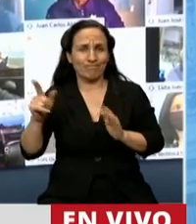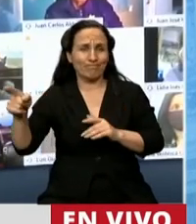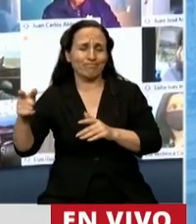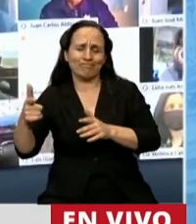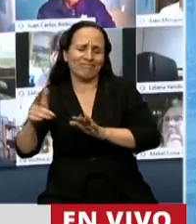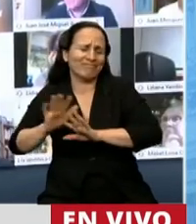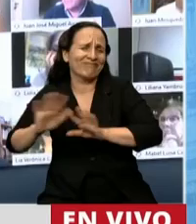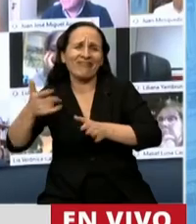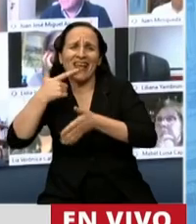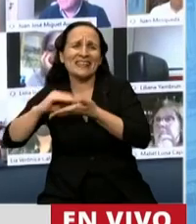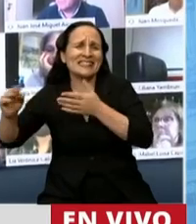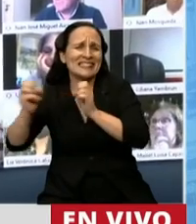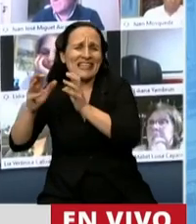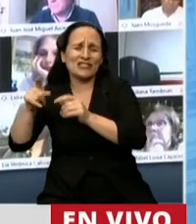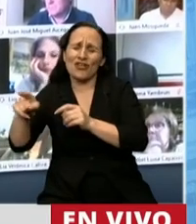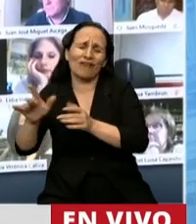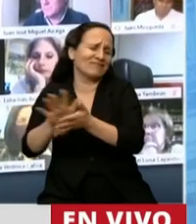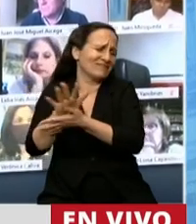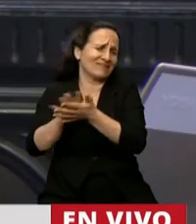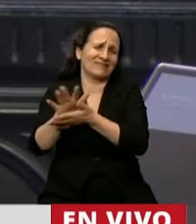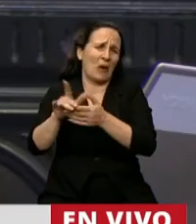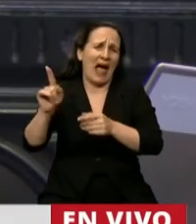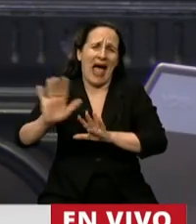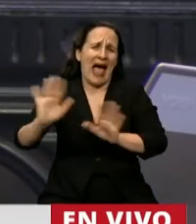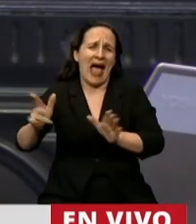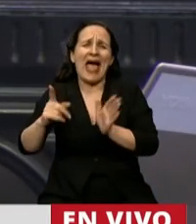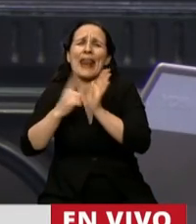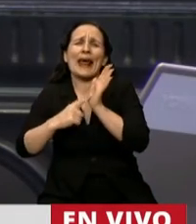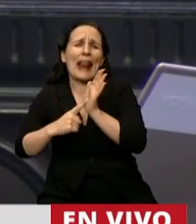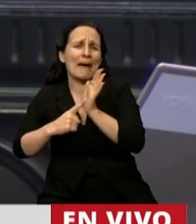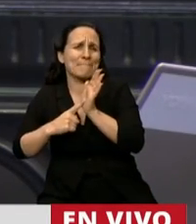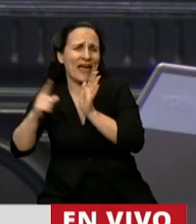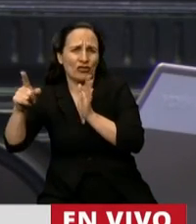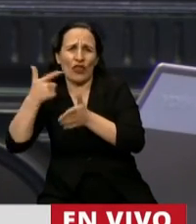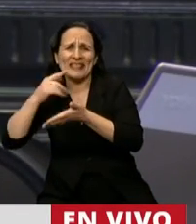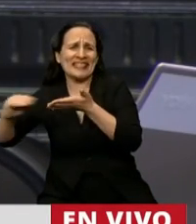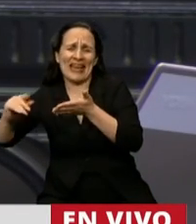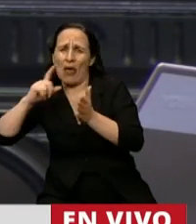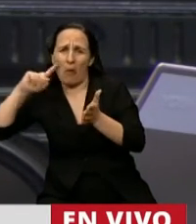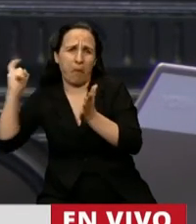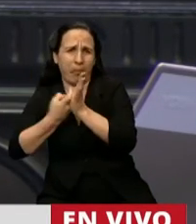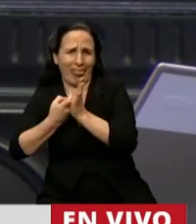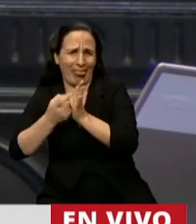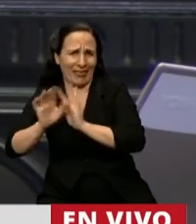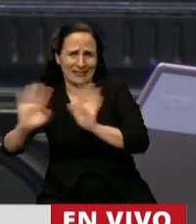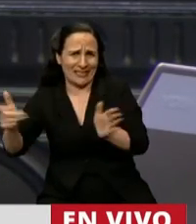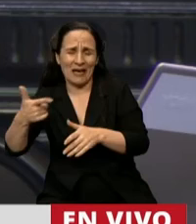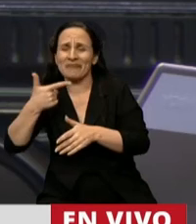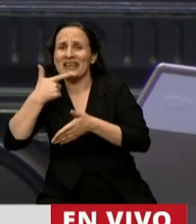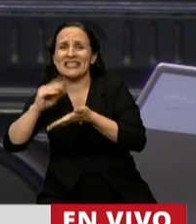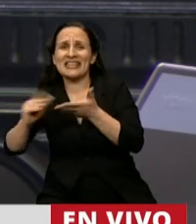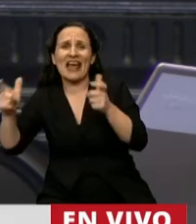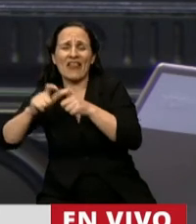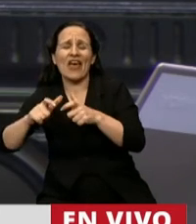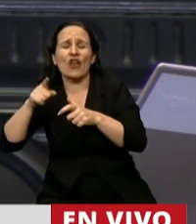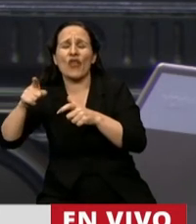de nulidad absoluta e insanable por manifiesta violación del reglamento de la Cámara Alta. Así lo entendieron los senadores de Juntos por el Cambio,